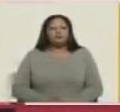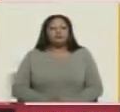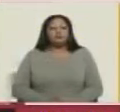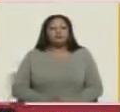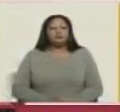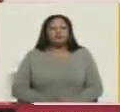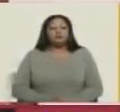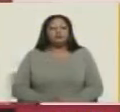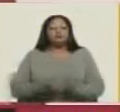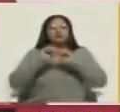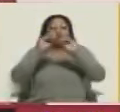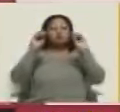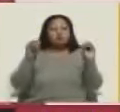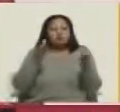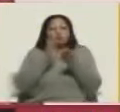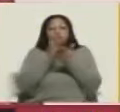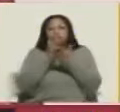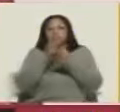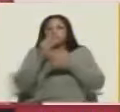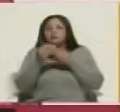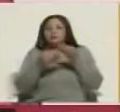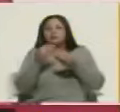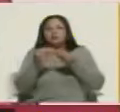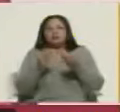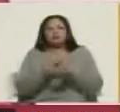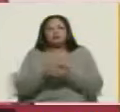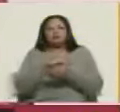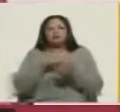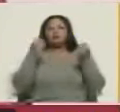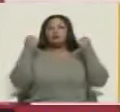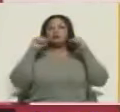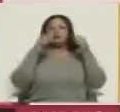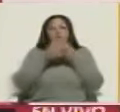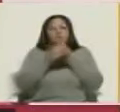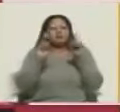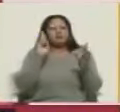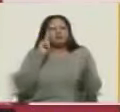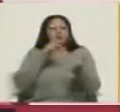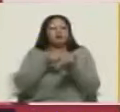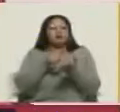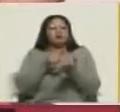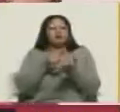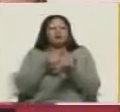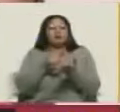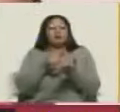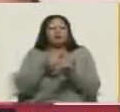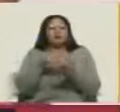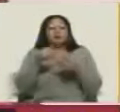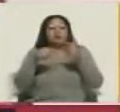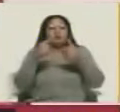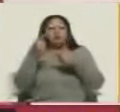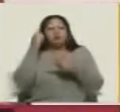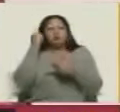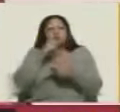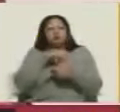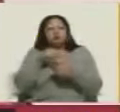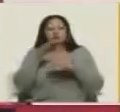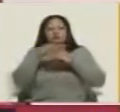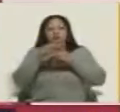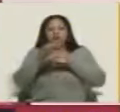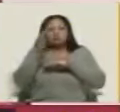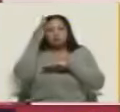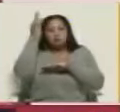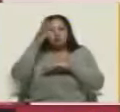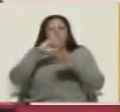Consulta permanente. Y nosotros tenemos ejercicio de democracia participativa y protagónica todos los días. Consejos comunales se